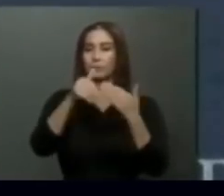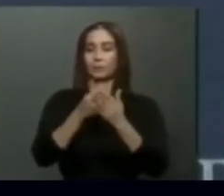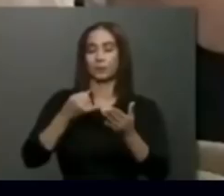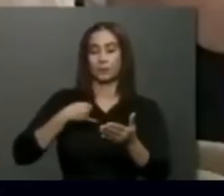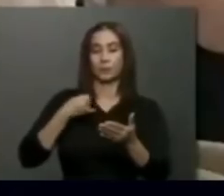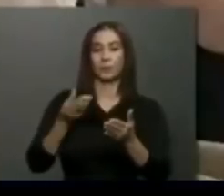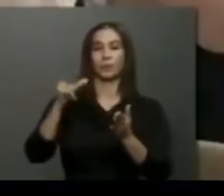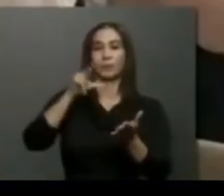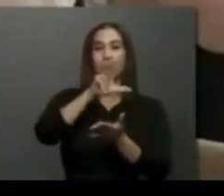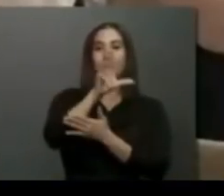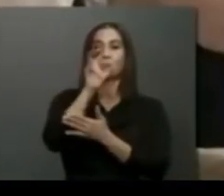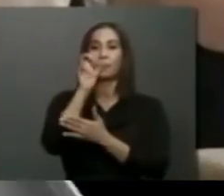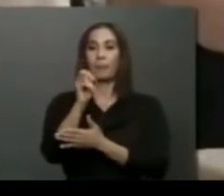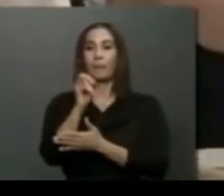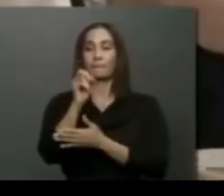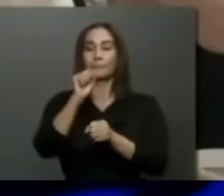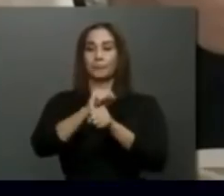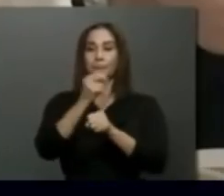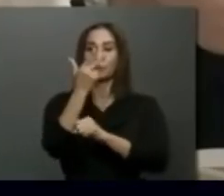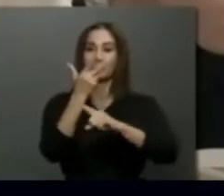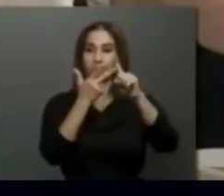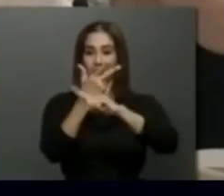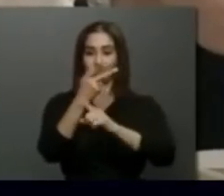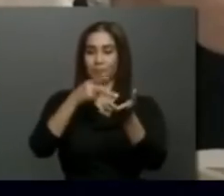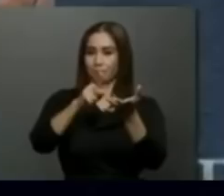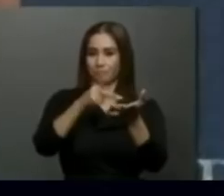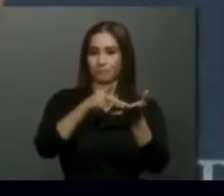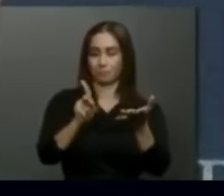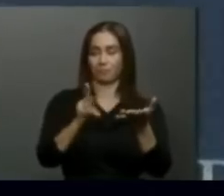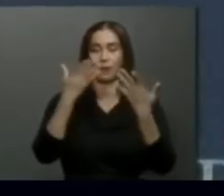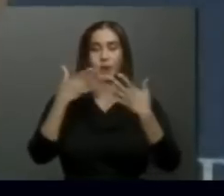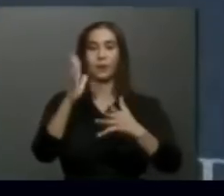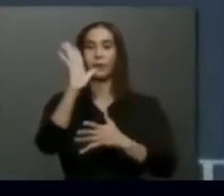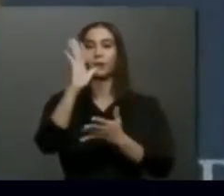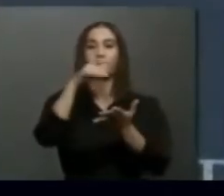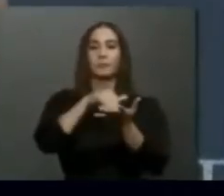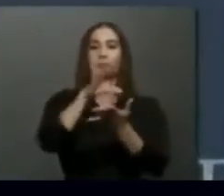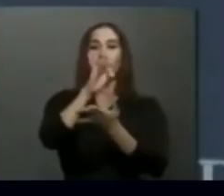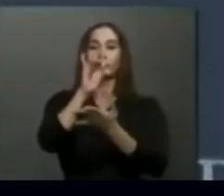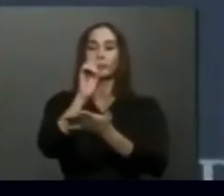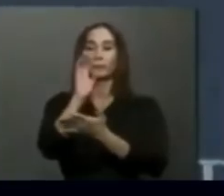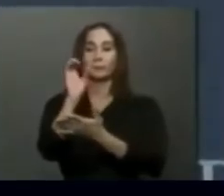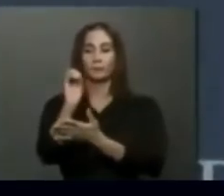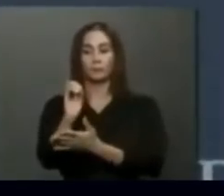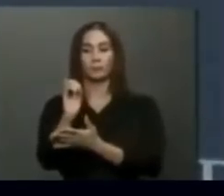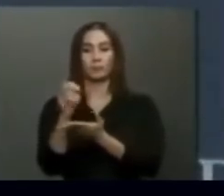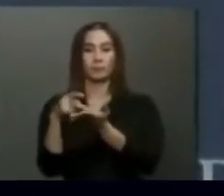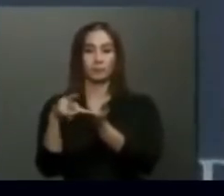más de 300 su pasantía laboral de 3 meses, en la cual le pagamos 5.850 pesos a esos